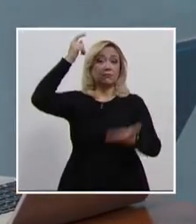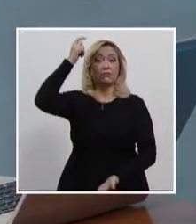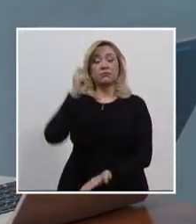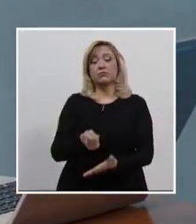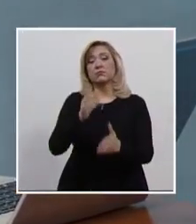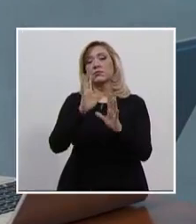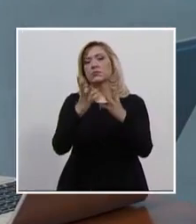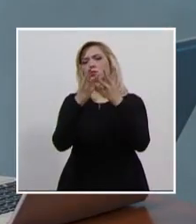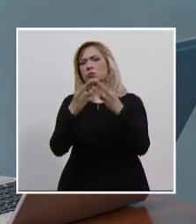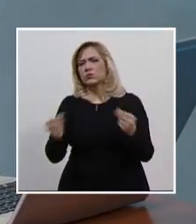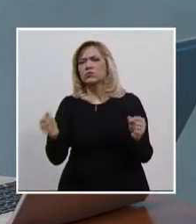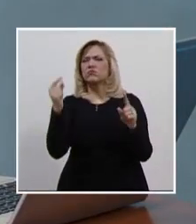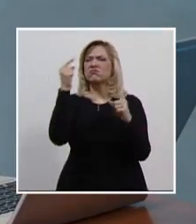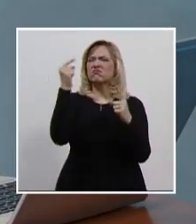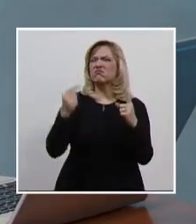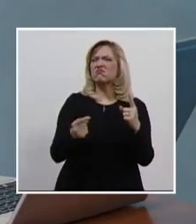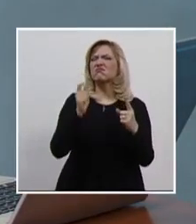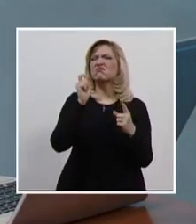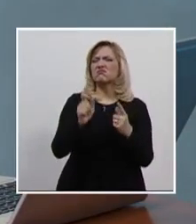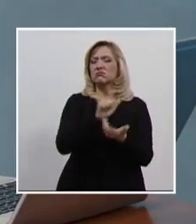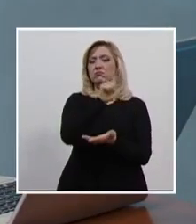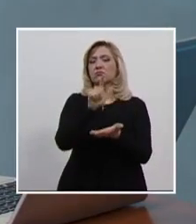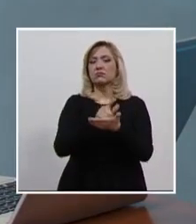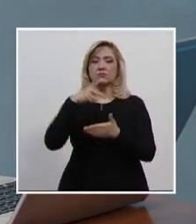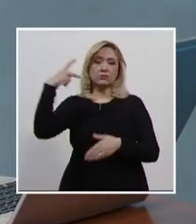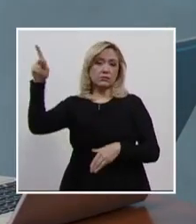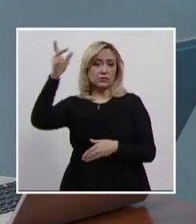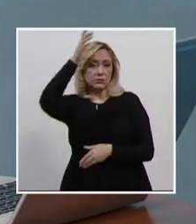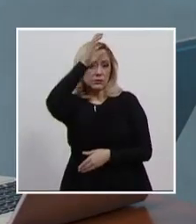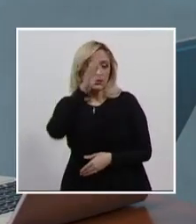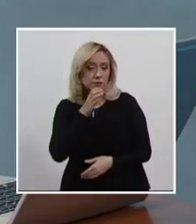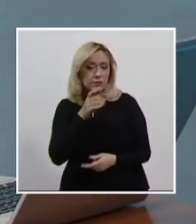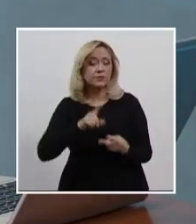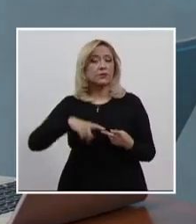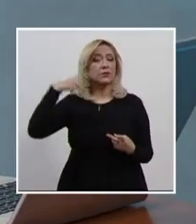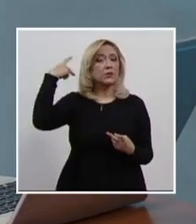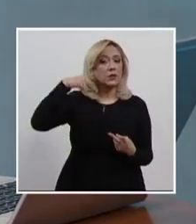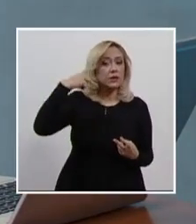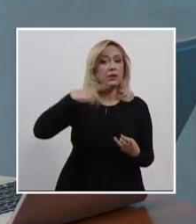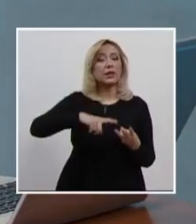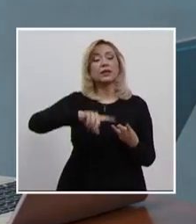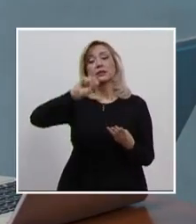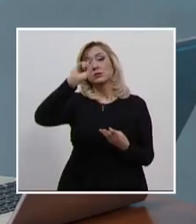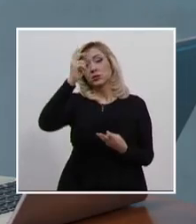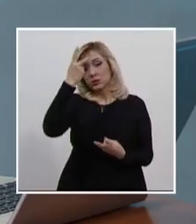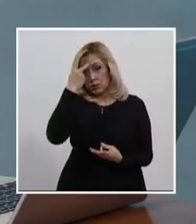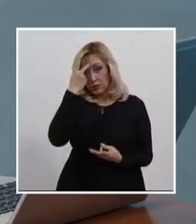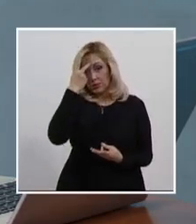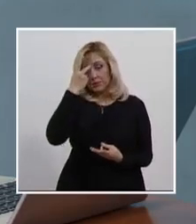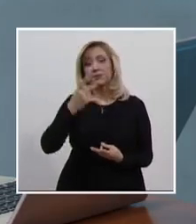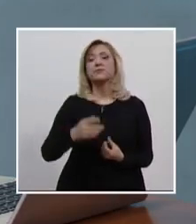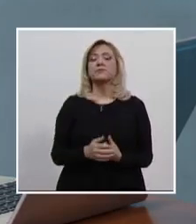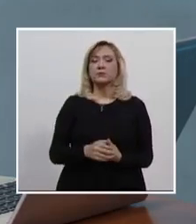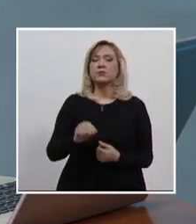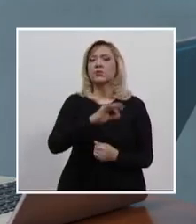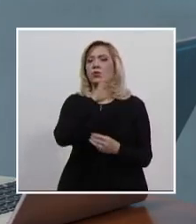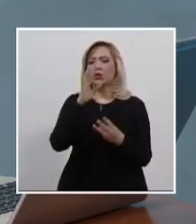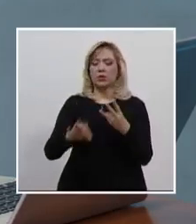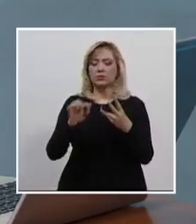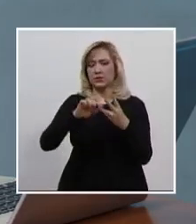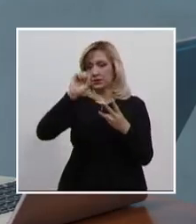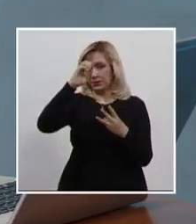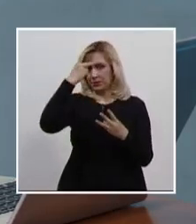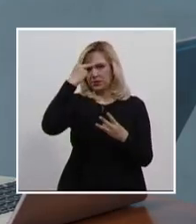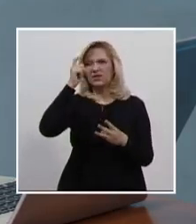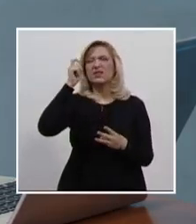asuntos relacionados con los marcos legales de los estados de Coahuila, de Puebla y de San Luis Potosí. En este último caso se trata de